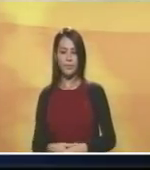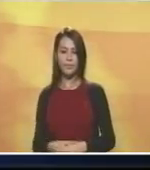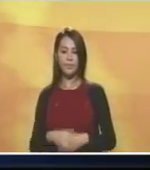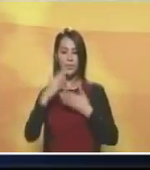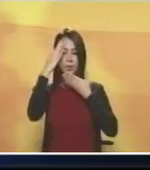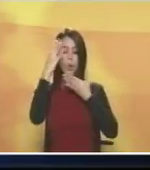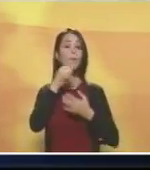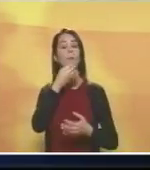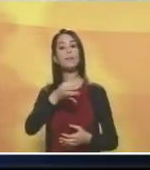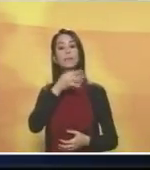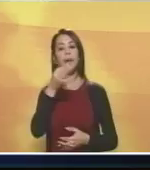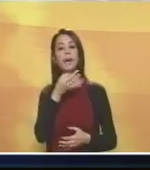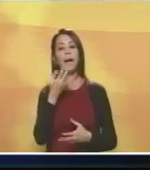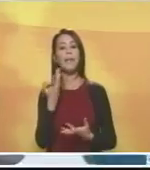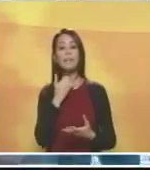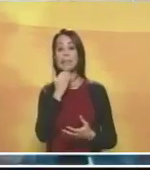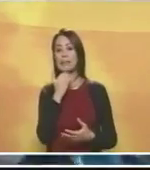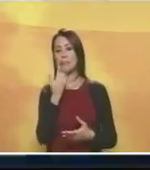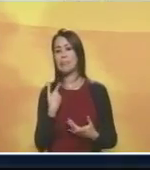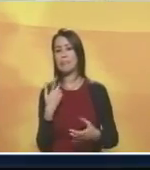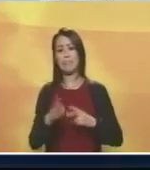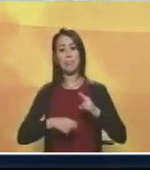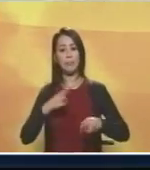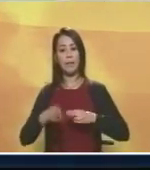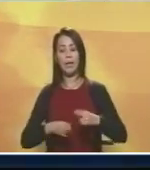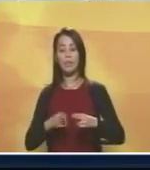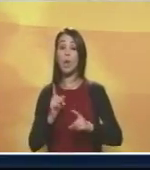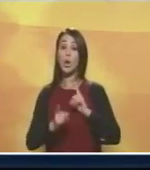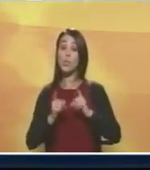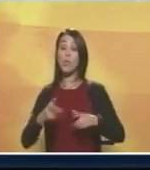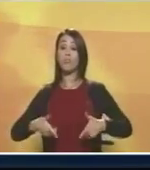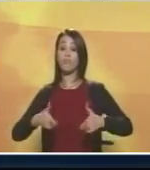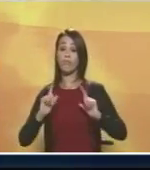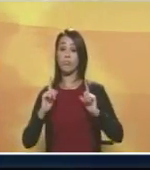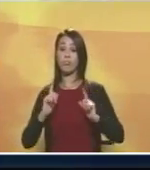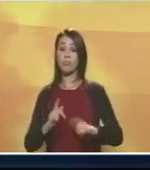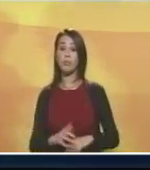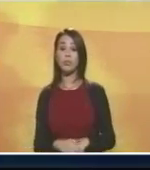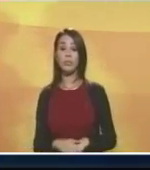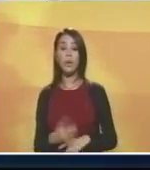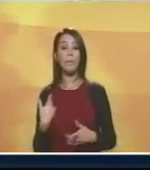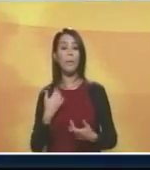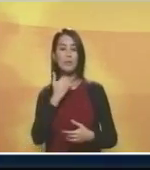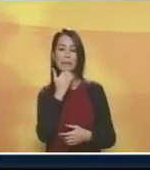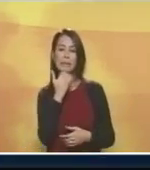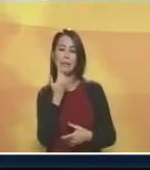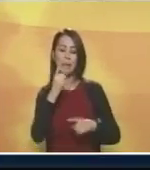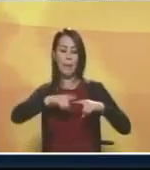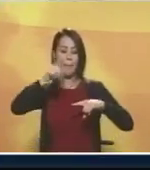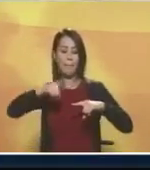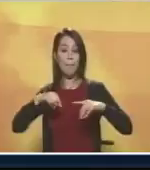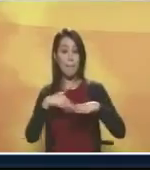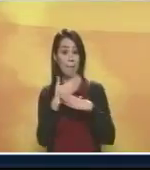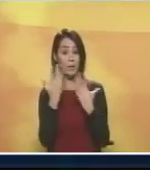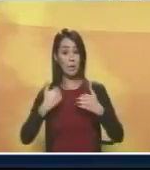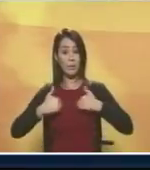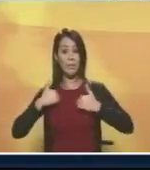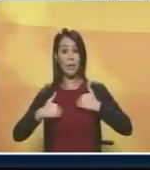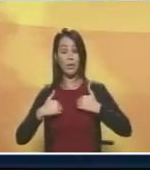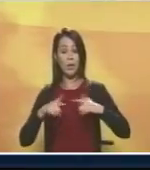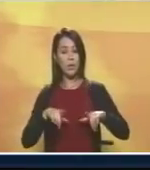Hola, buenas tardes. La situación irregular en el subterráneo se generó, según las autoridades, por una falla eléctrica la madrugada de este miércoles